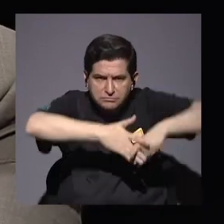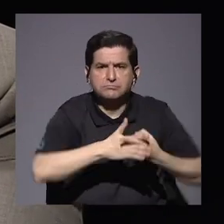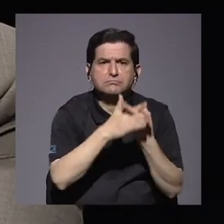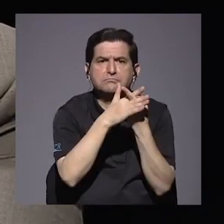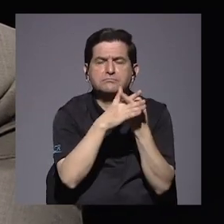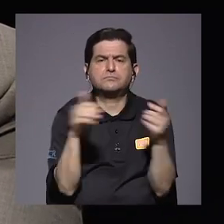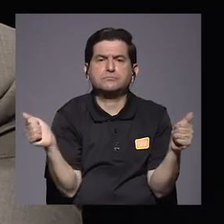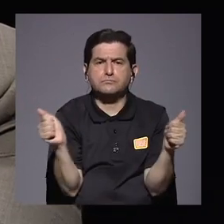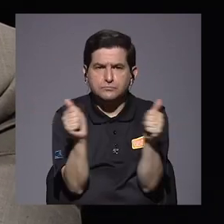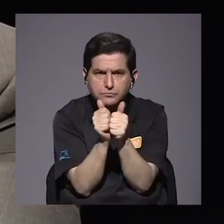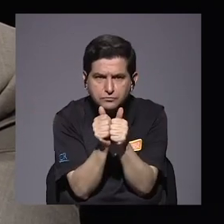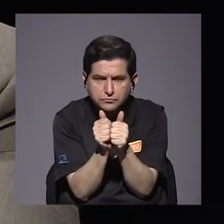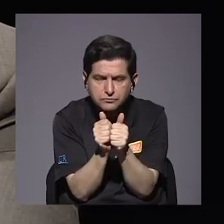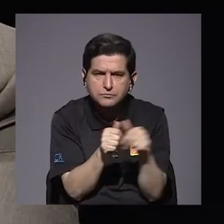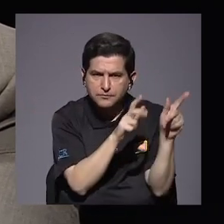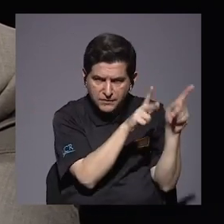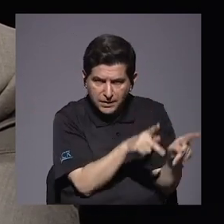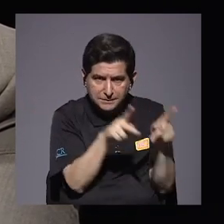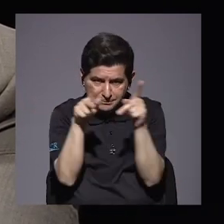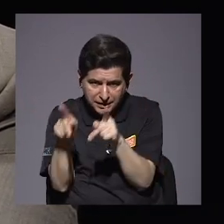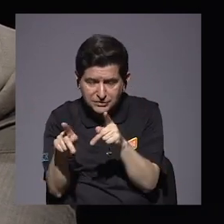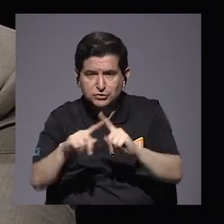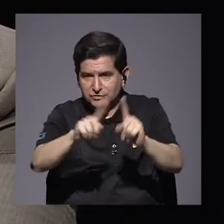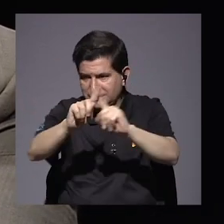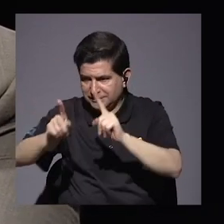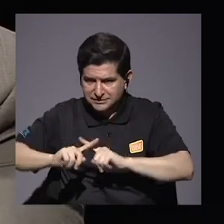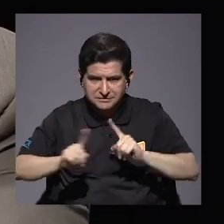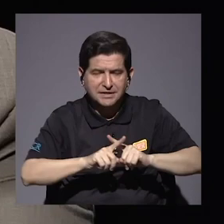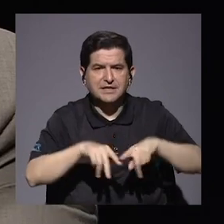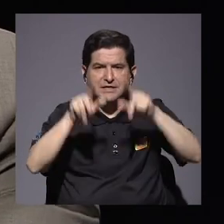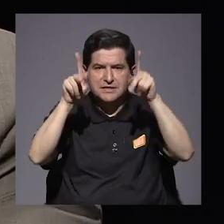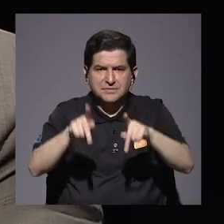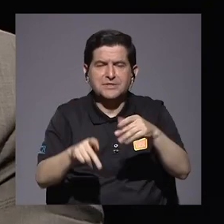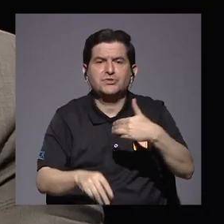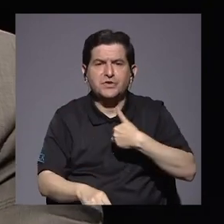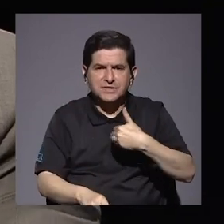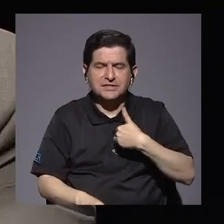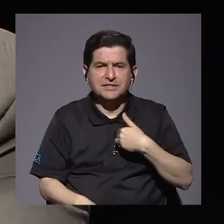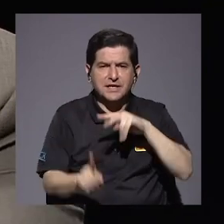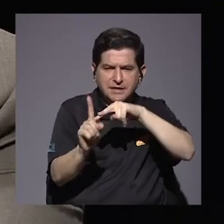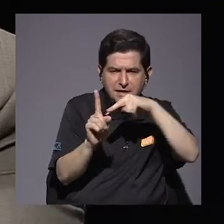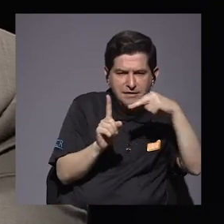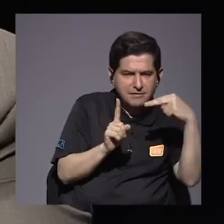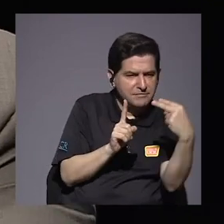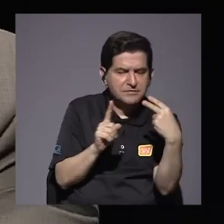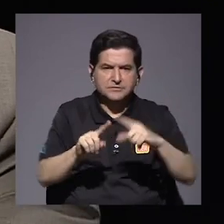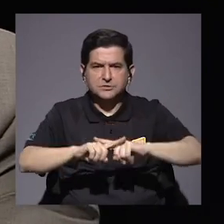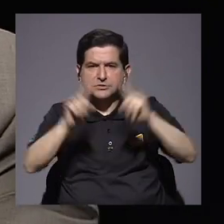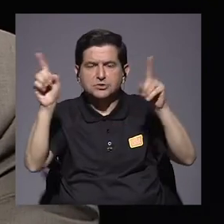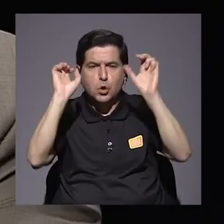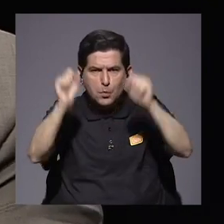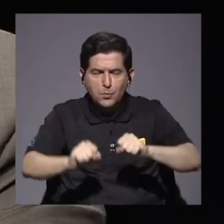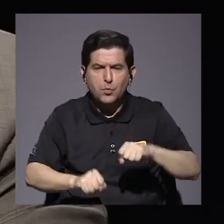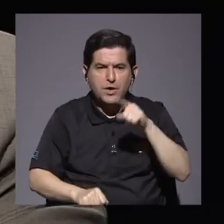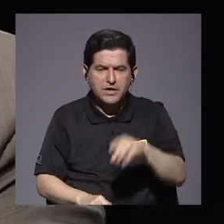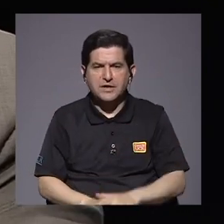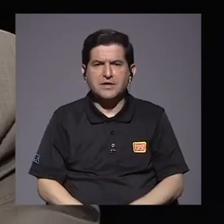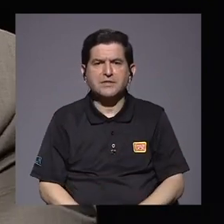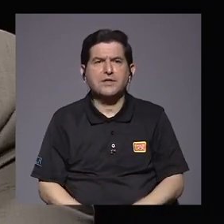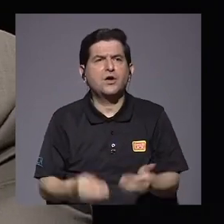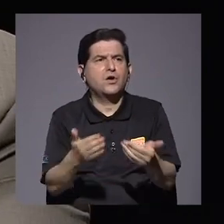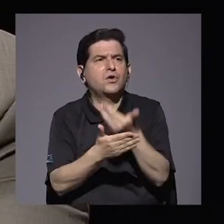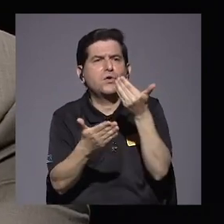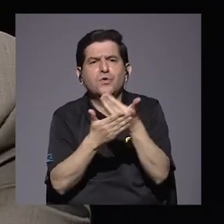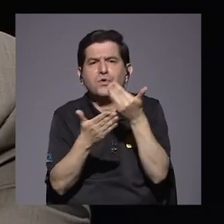arrancar con personas diferentes, con personas que traen una visión diferente, que pueden darle un aire